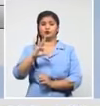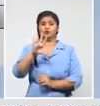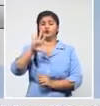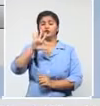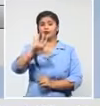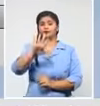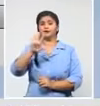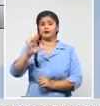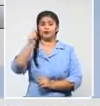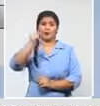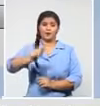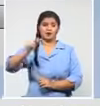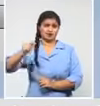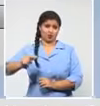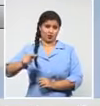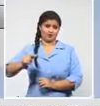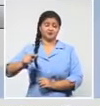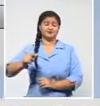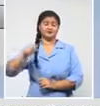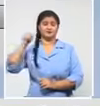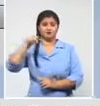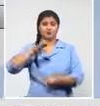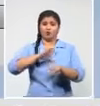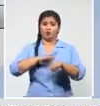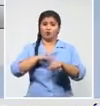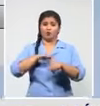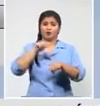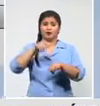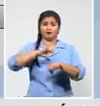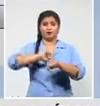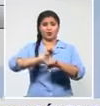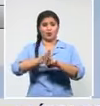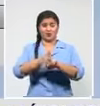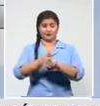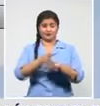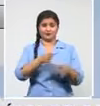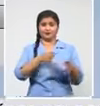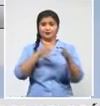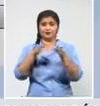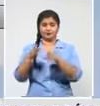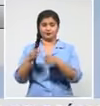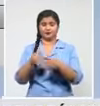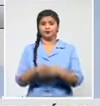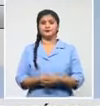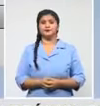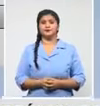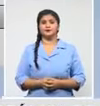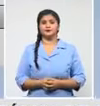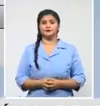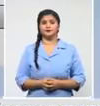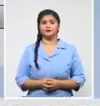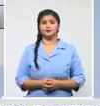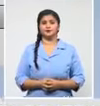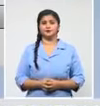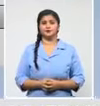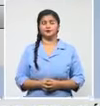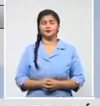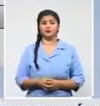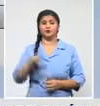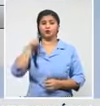669.855 personas con esta enfermedad. Y en la última semana,